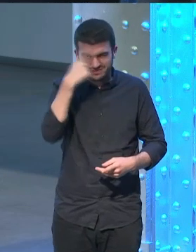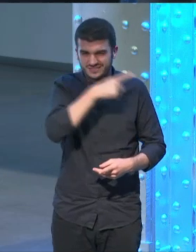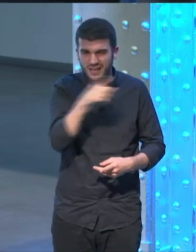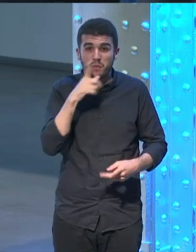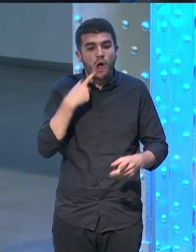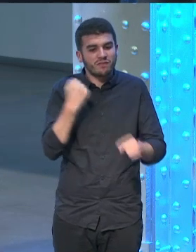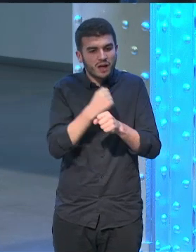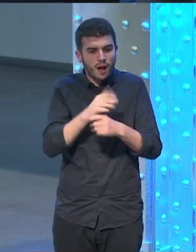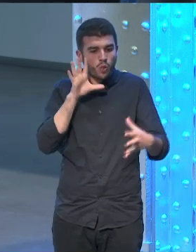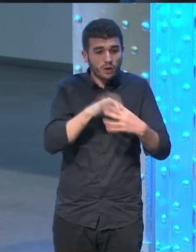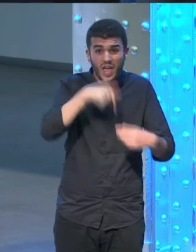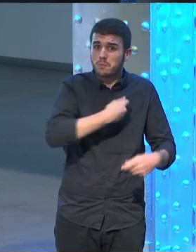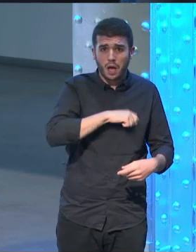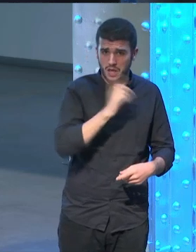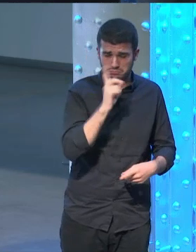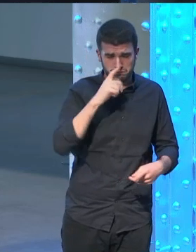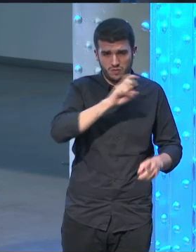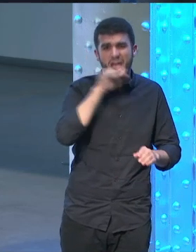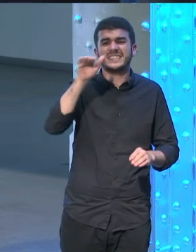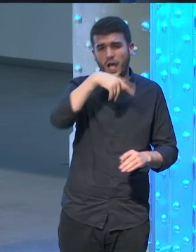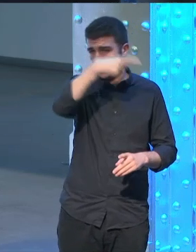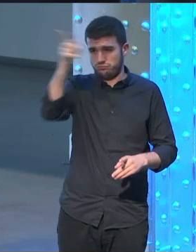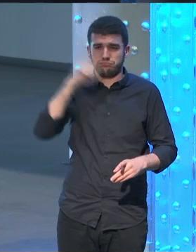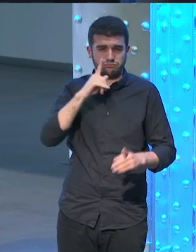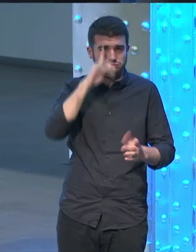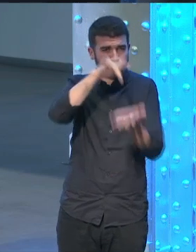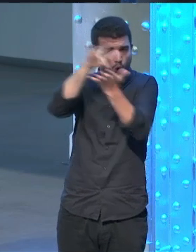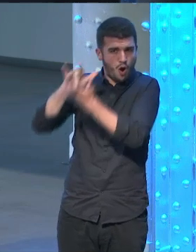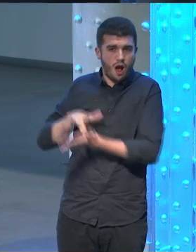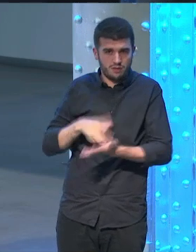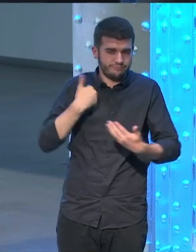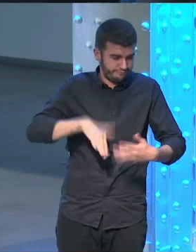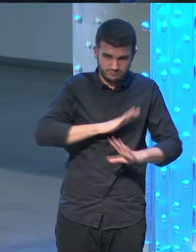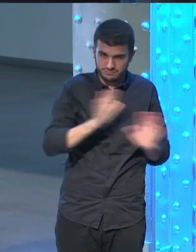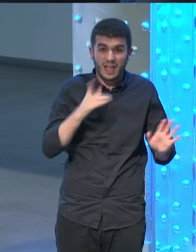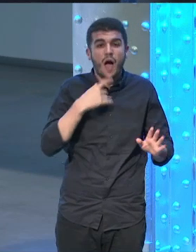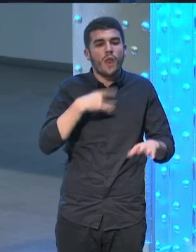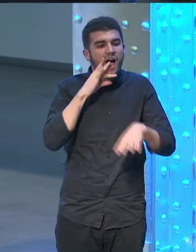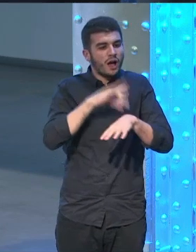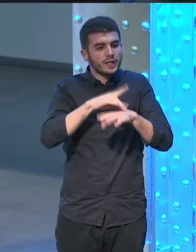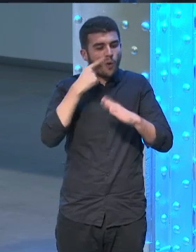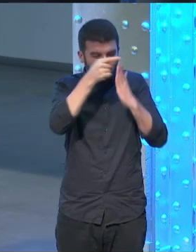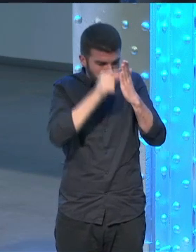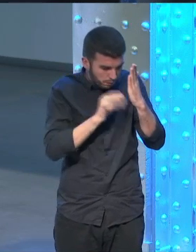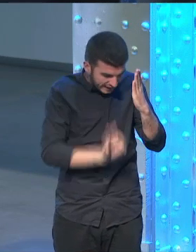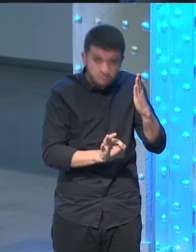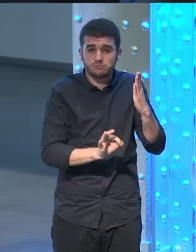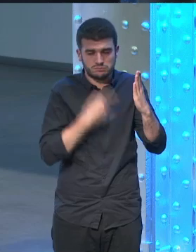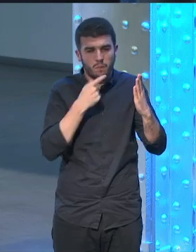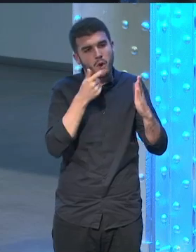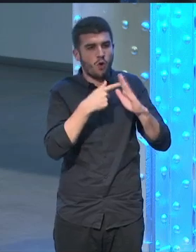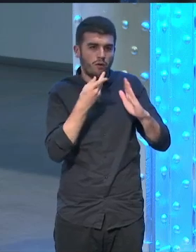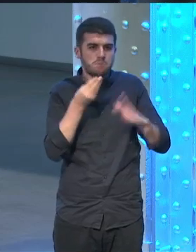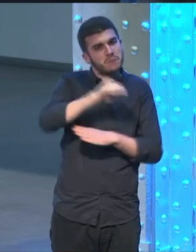oportunidad de trabajar en otros países también. Y casi yo me voy a salir un poco del guión porque soy un poco la figura